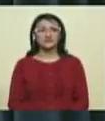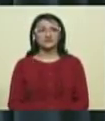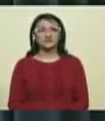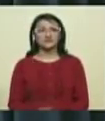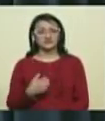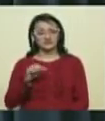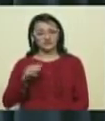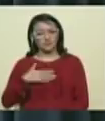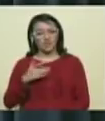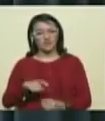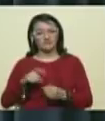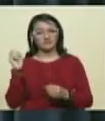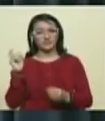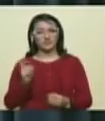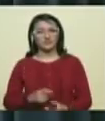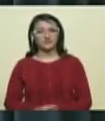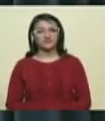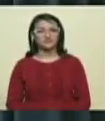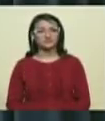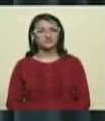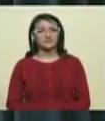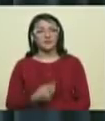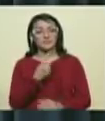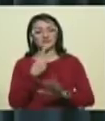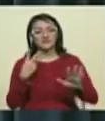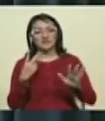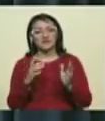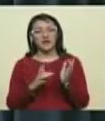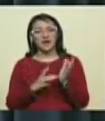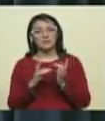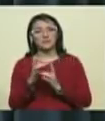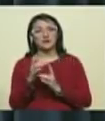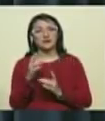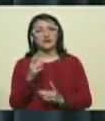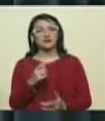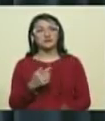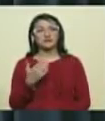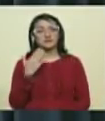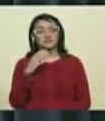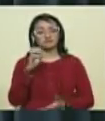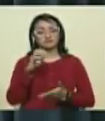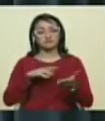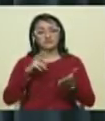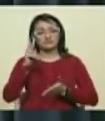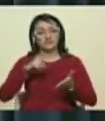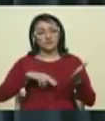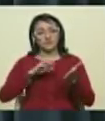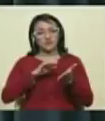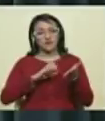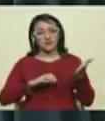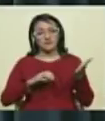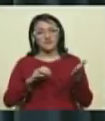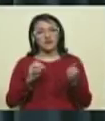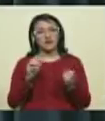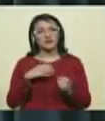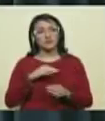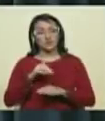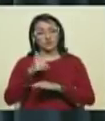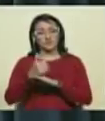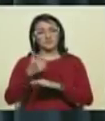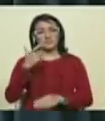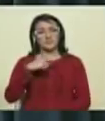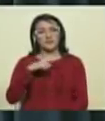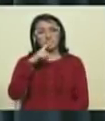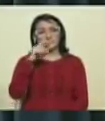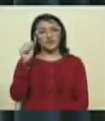podemos salir. Y en 27 de abril del 2017, el presidente le escribe a Almagro, en mi condición de jefe de Estado